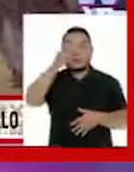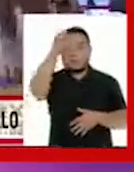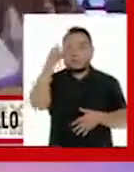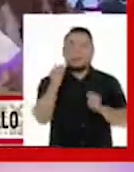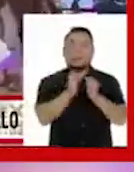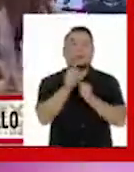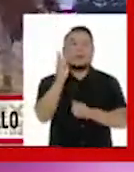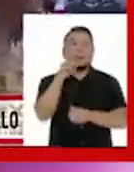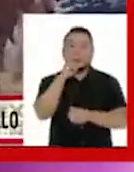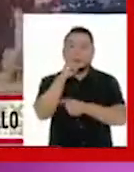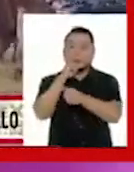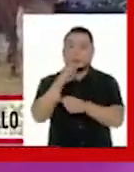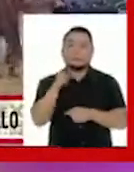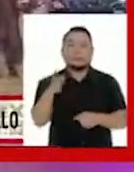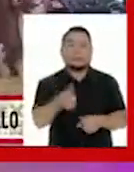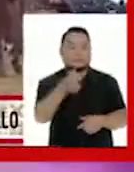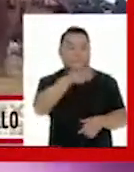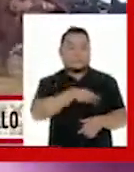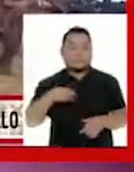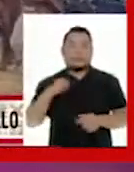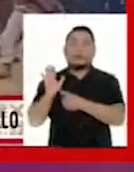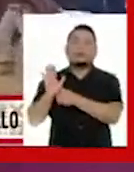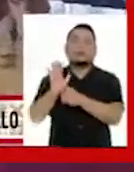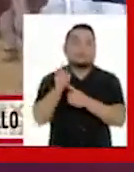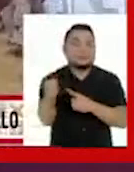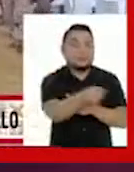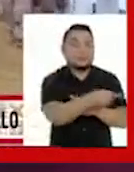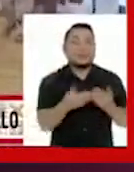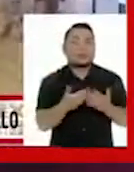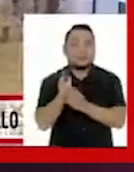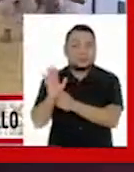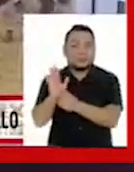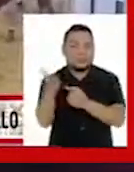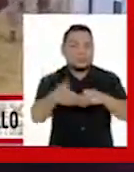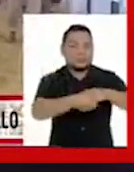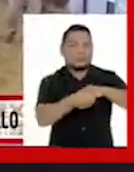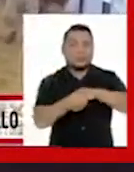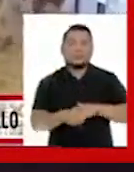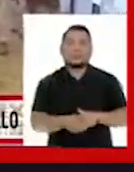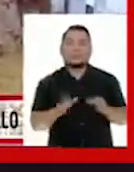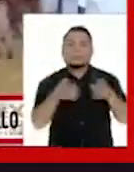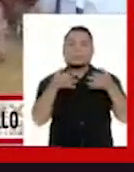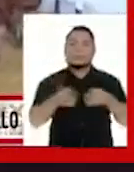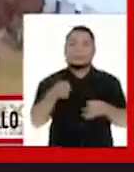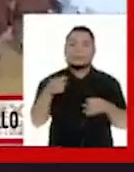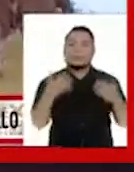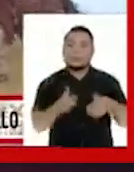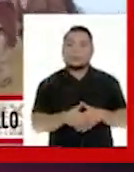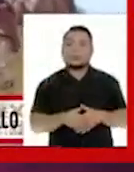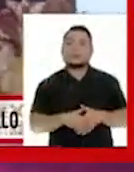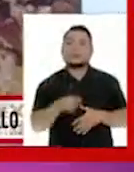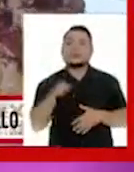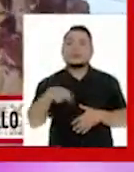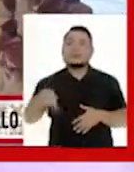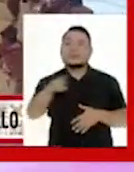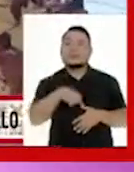ley. E incluso sectores progresistas, incluso sectores de cierta izquierda centrista, lo toman como un